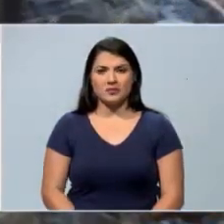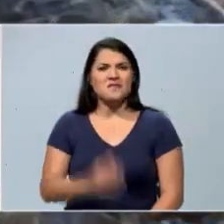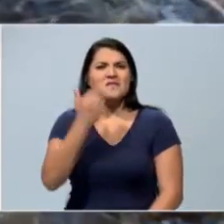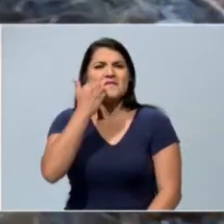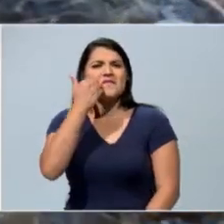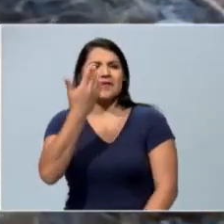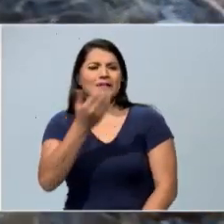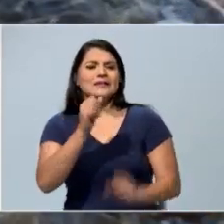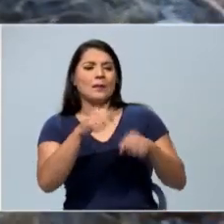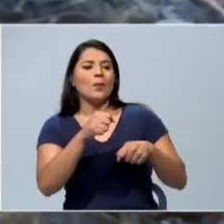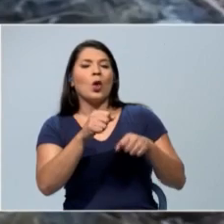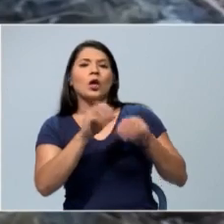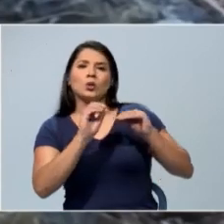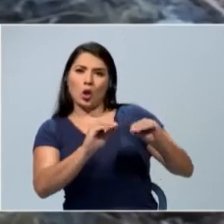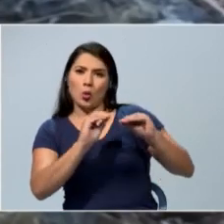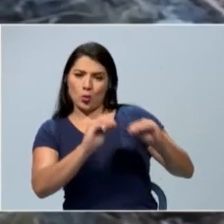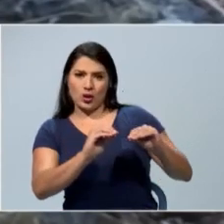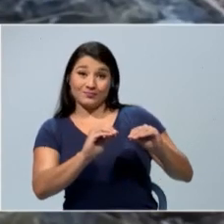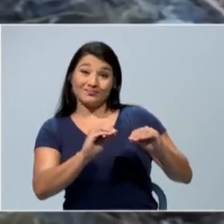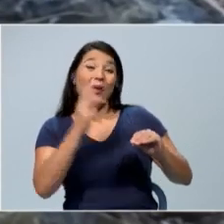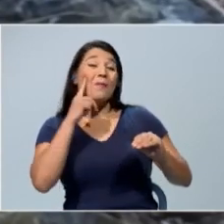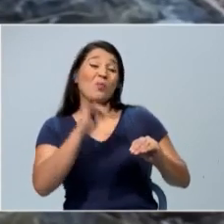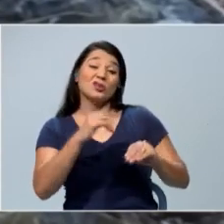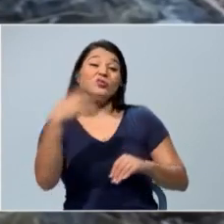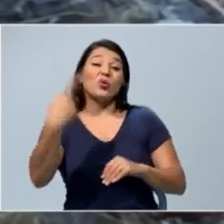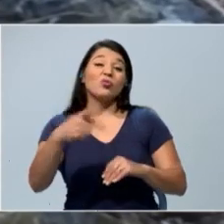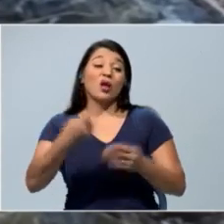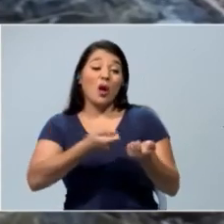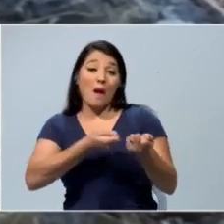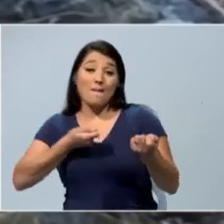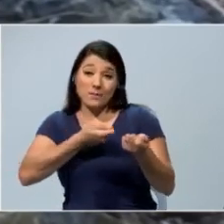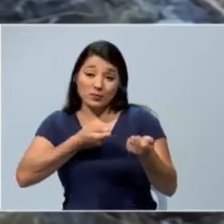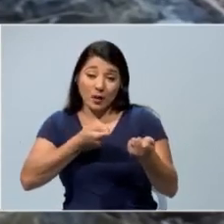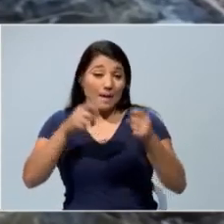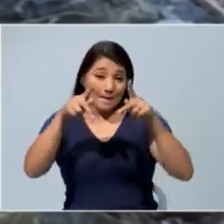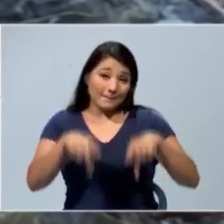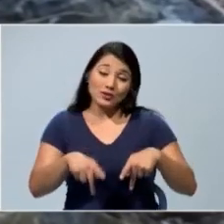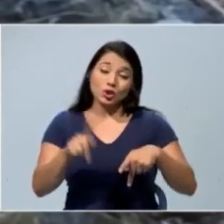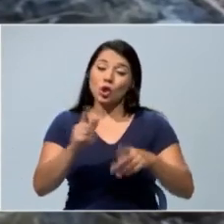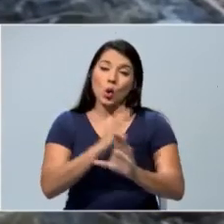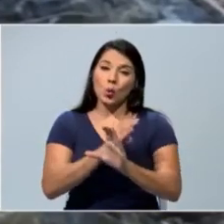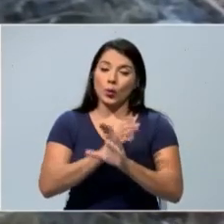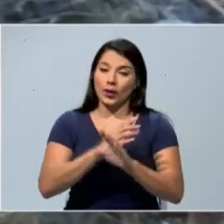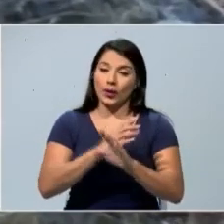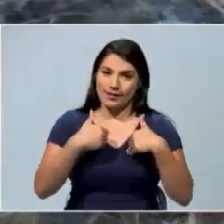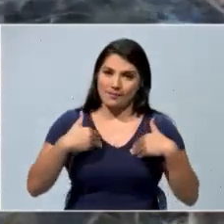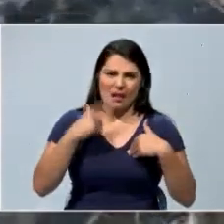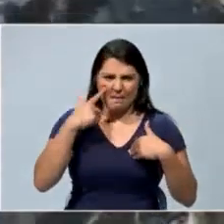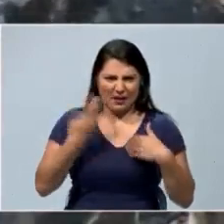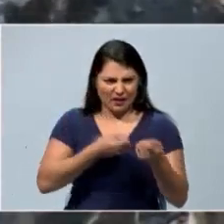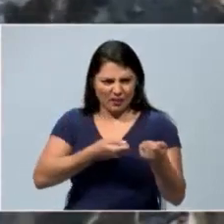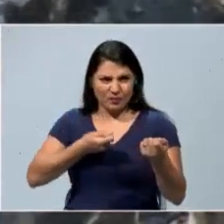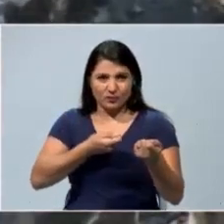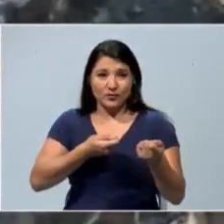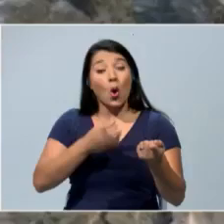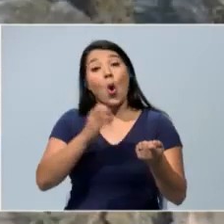Fáciles de domesticar, lo que los pone en riesgo de caza por parte de personas inescrupulosas que los utilizan como